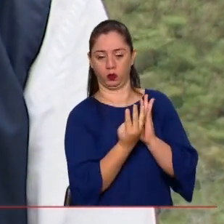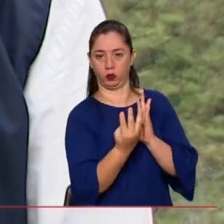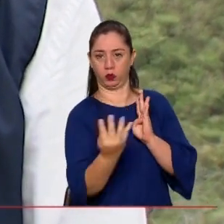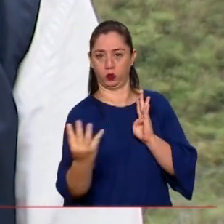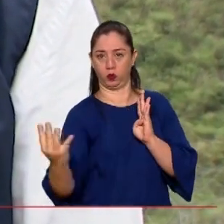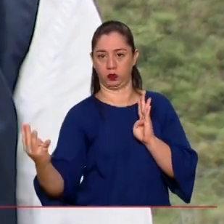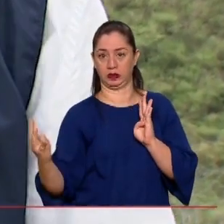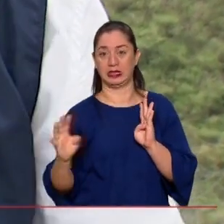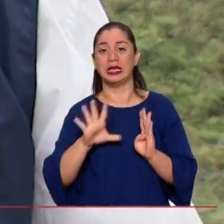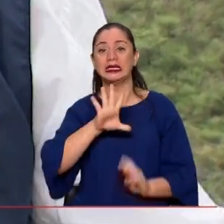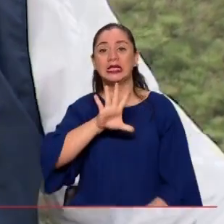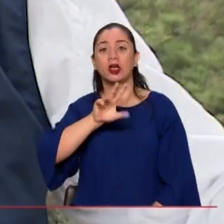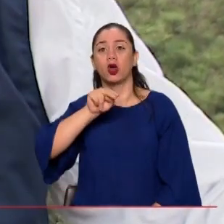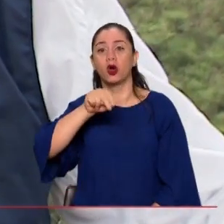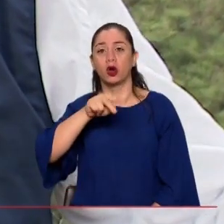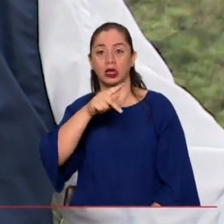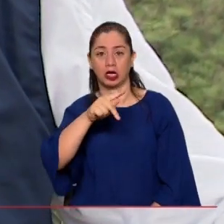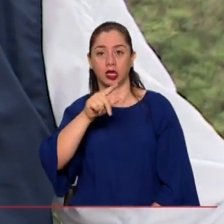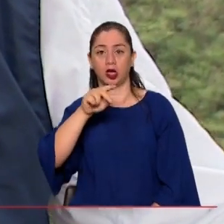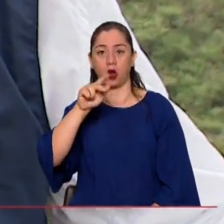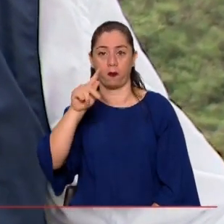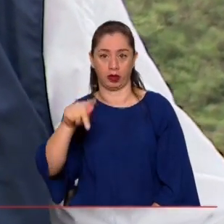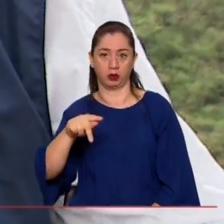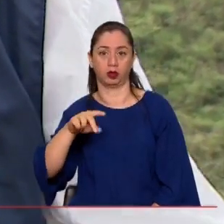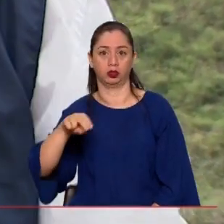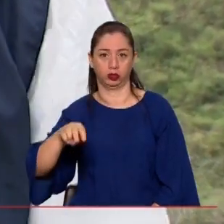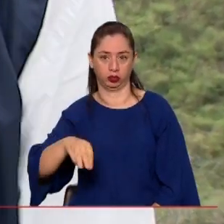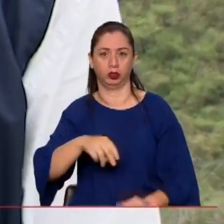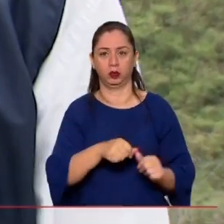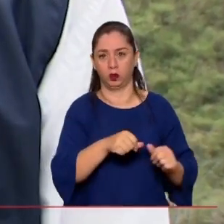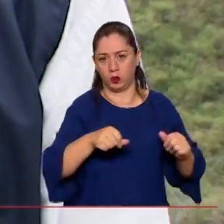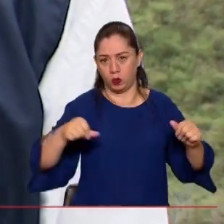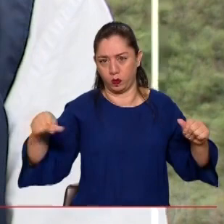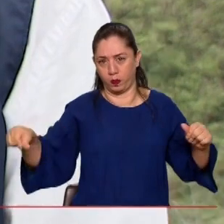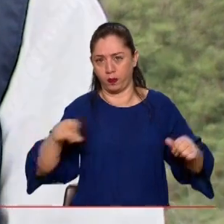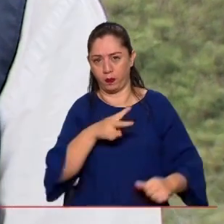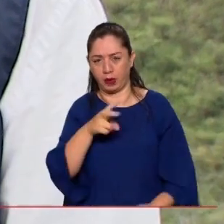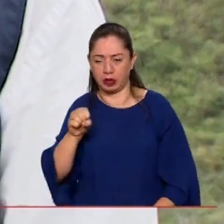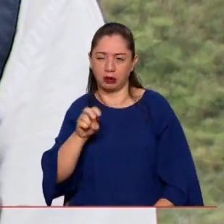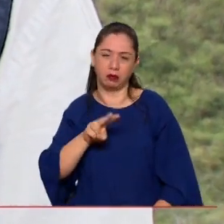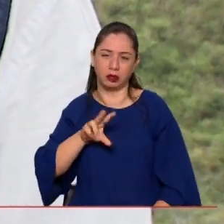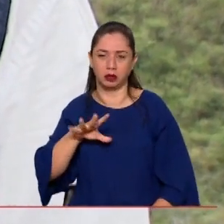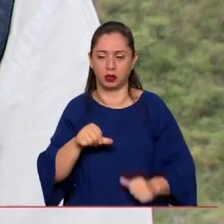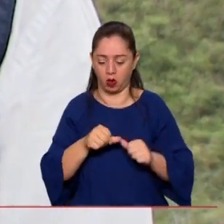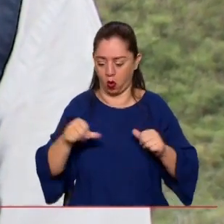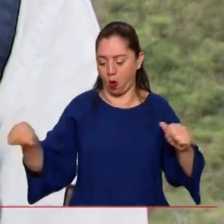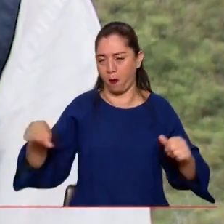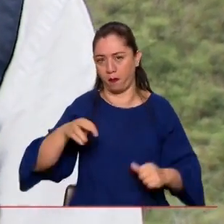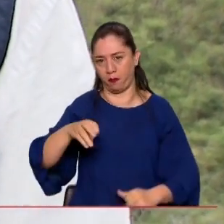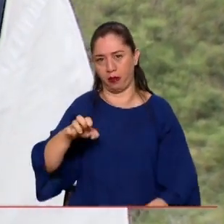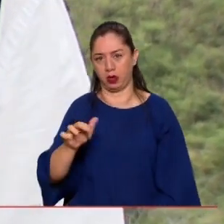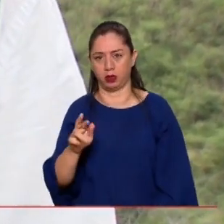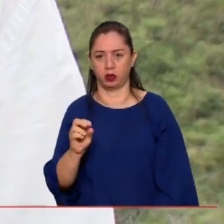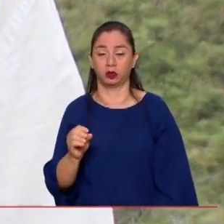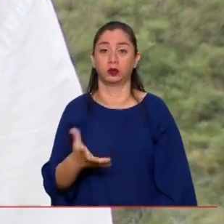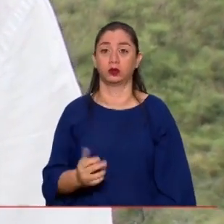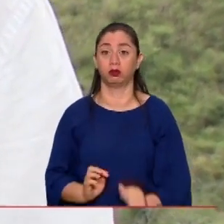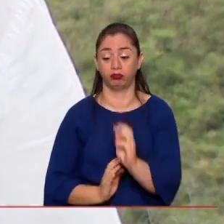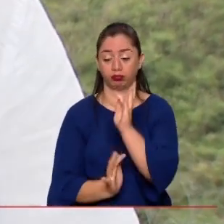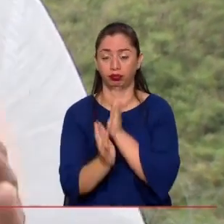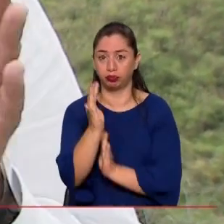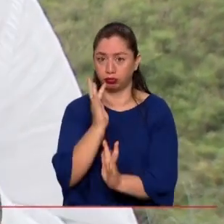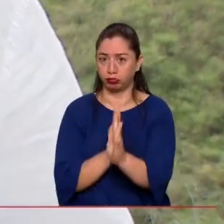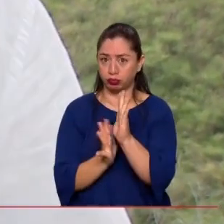kilómetros lineales y más o menos de un ancho entre 20 y 25 metros. Cuando viene una oleada de un incendio